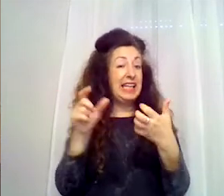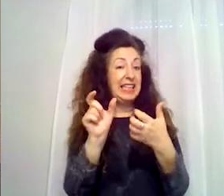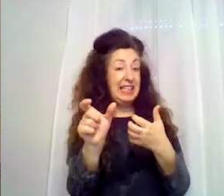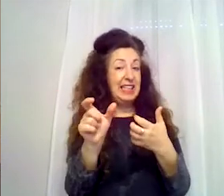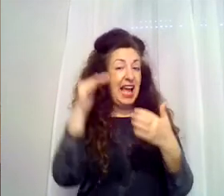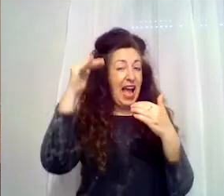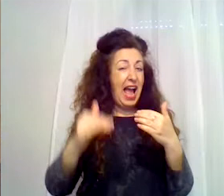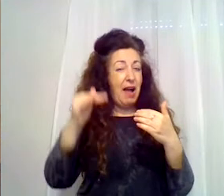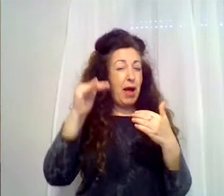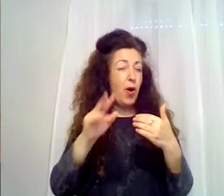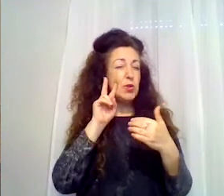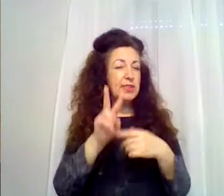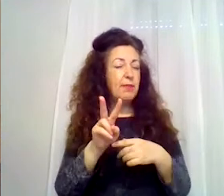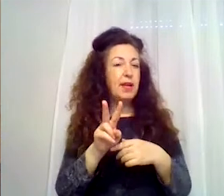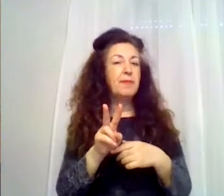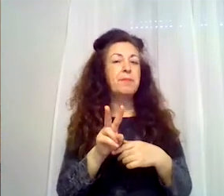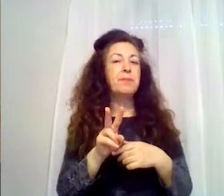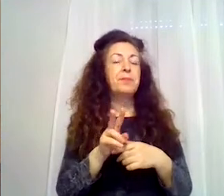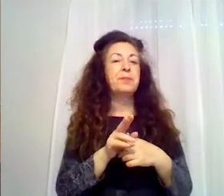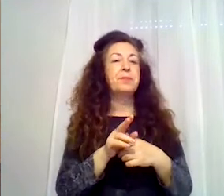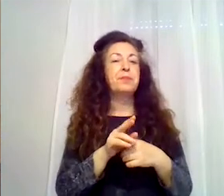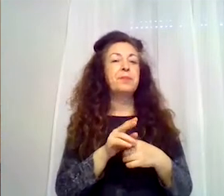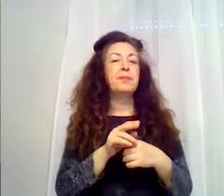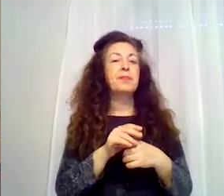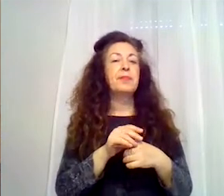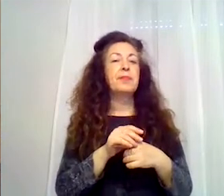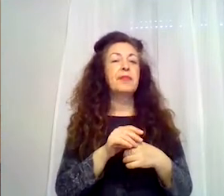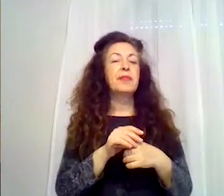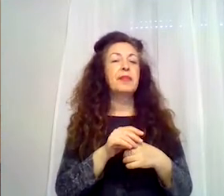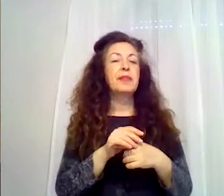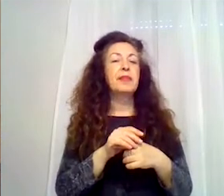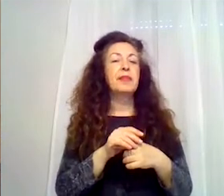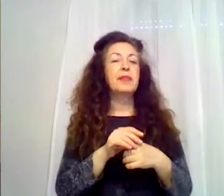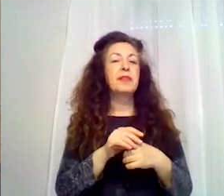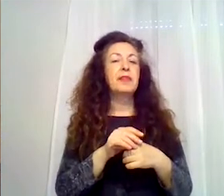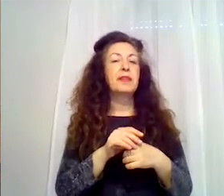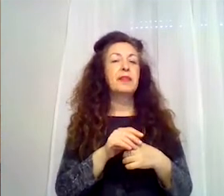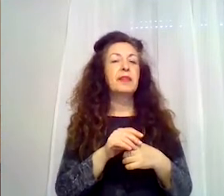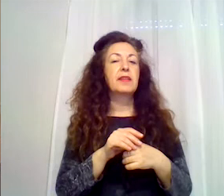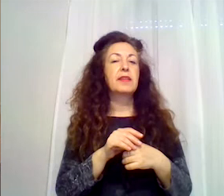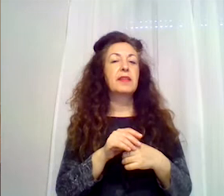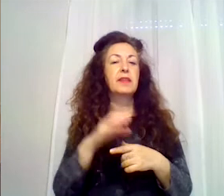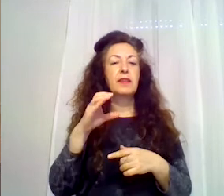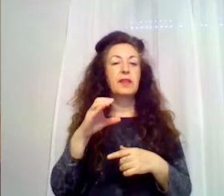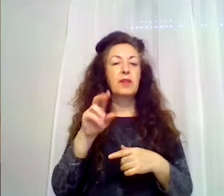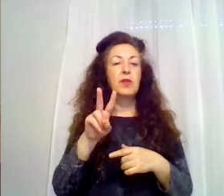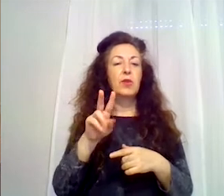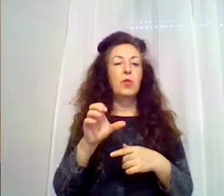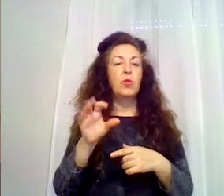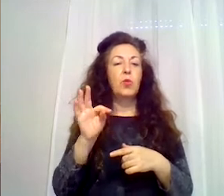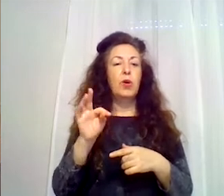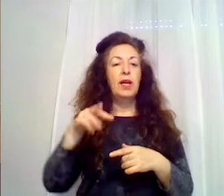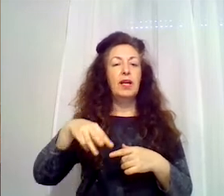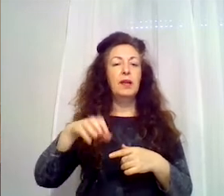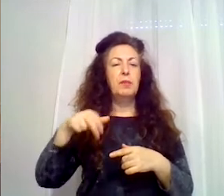la italiana, la francesa, desde luego la italiana y la española fueron las primeras. La italiana la primera y después la española, son